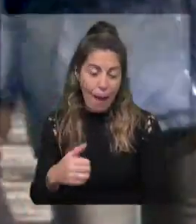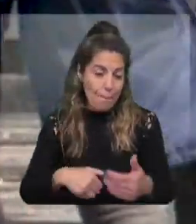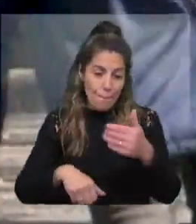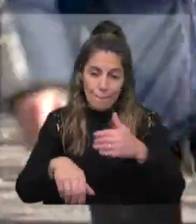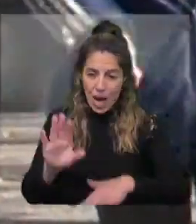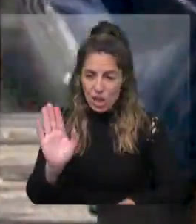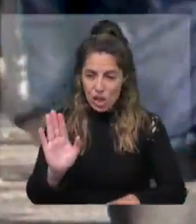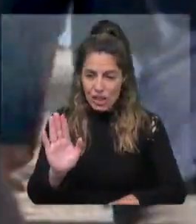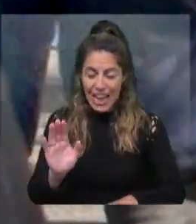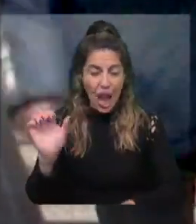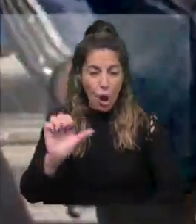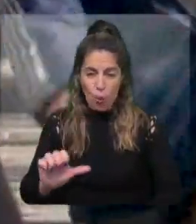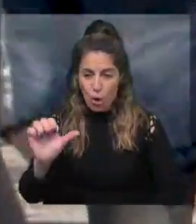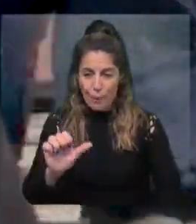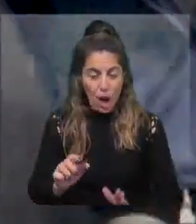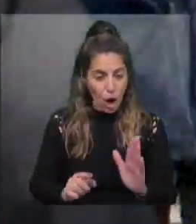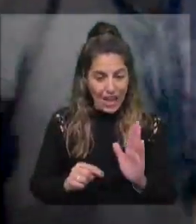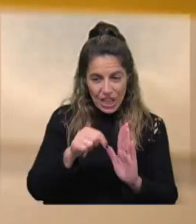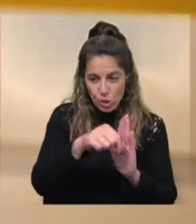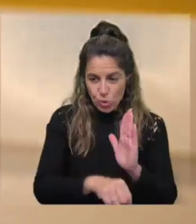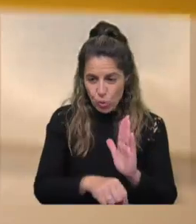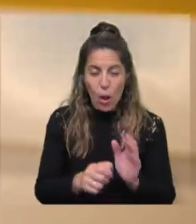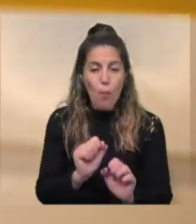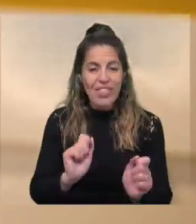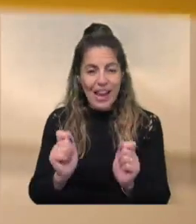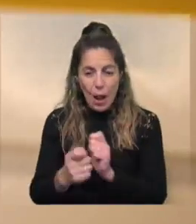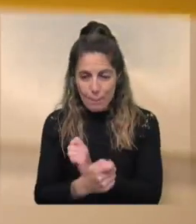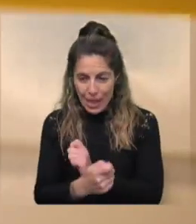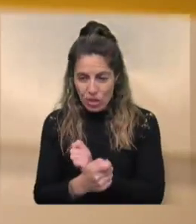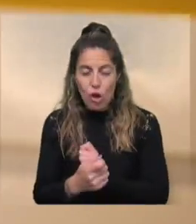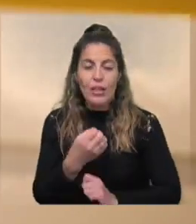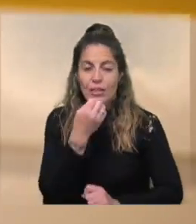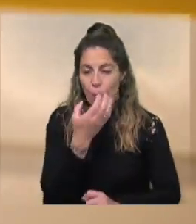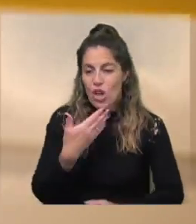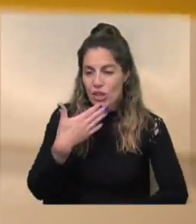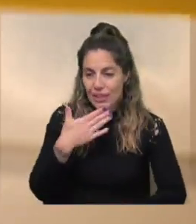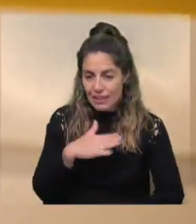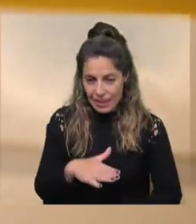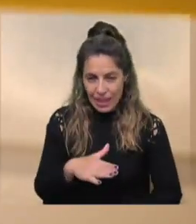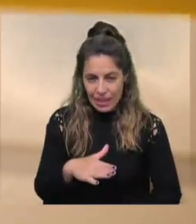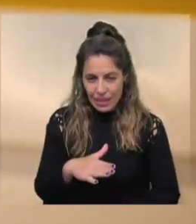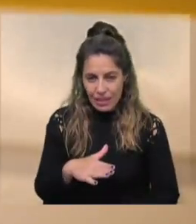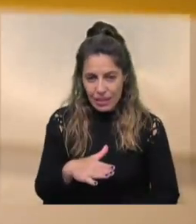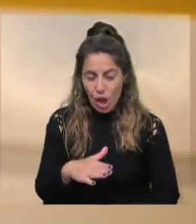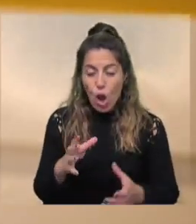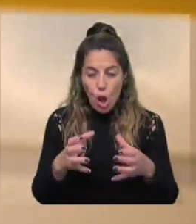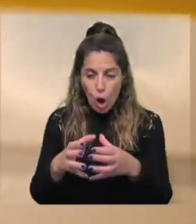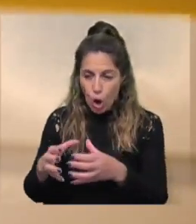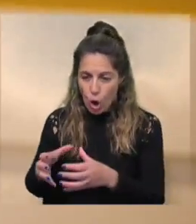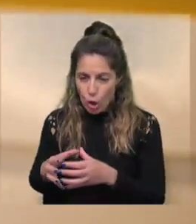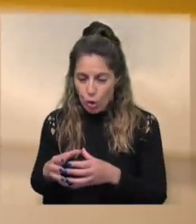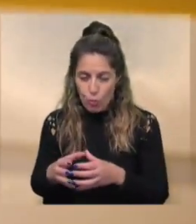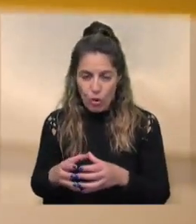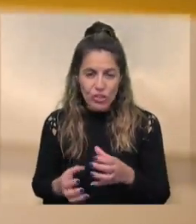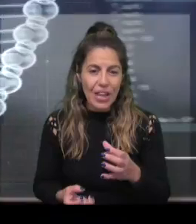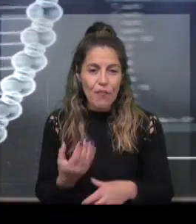obviamente europeos, en el sur puede ir cambiando. O sea, está bueno entender los grupos poblacionales que